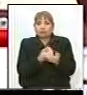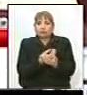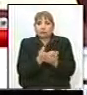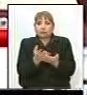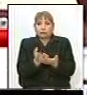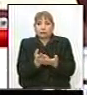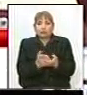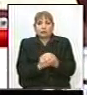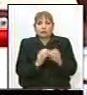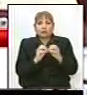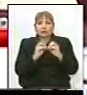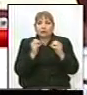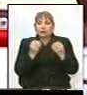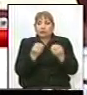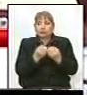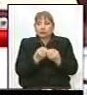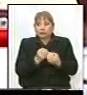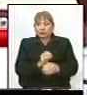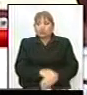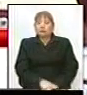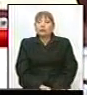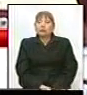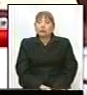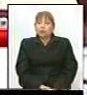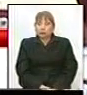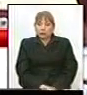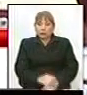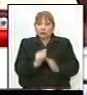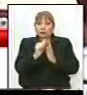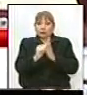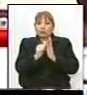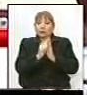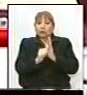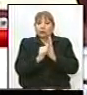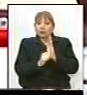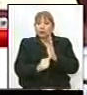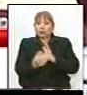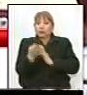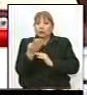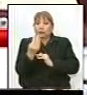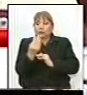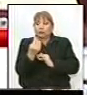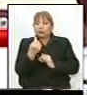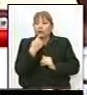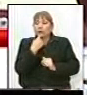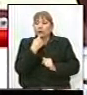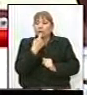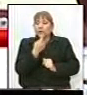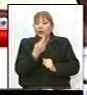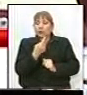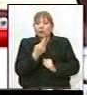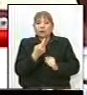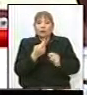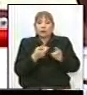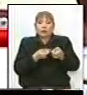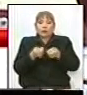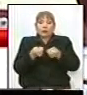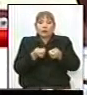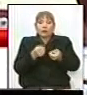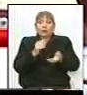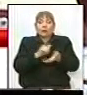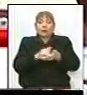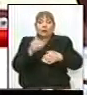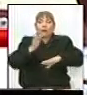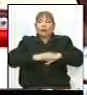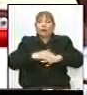de organizaciones políticas. Y el artículo 14 nos dice, nos habla, regula sobre los supuestos